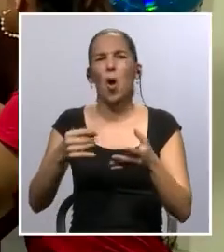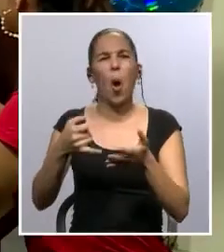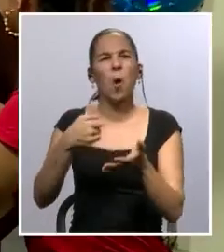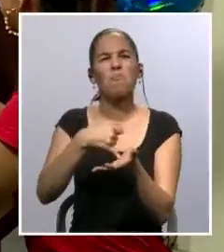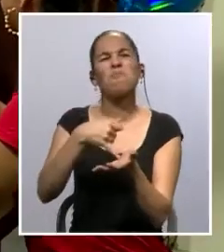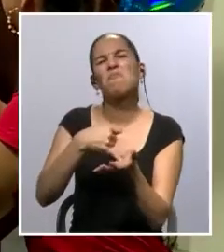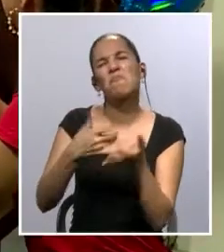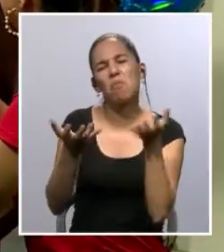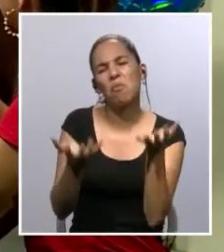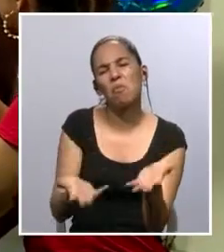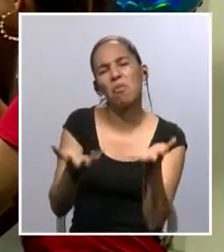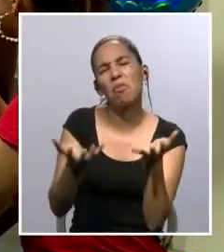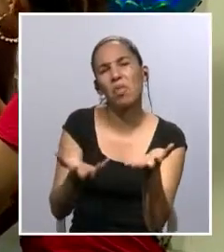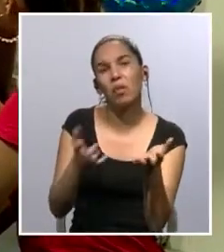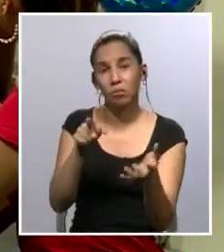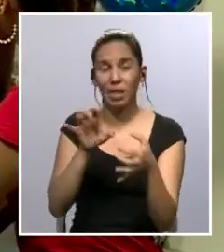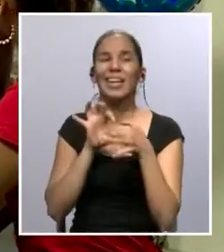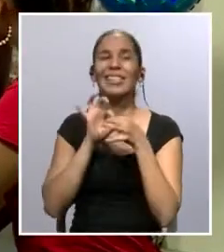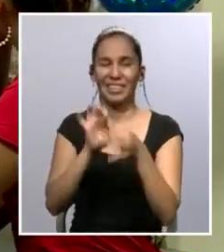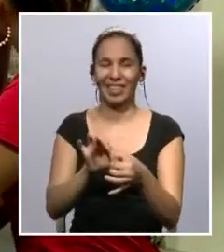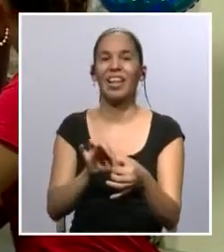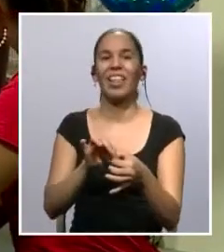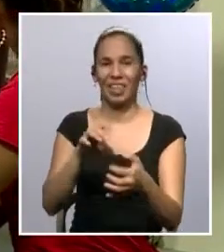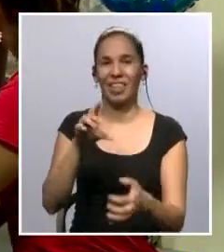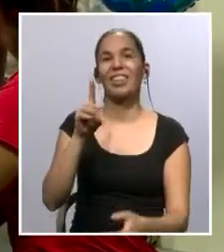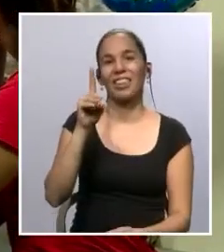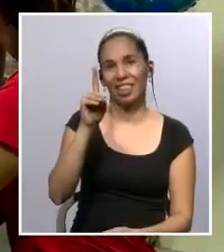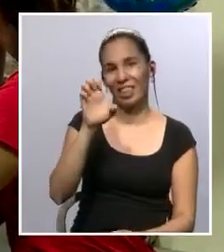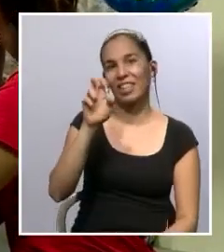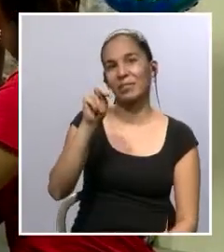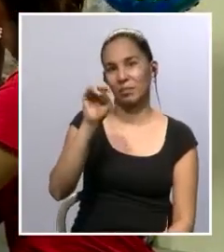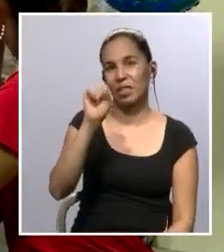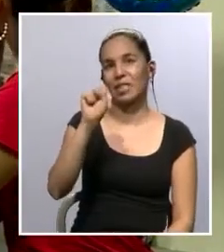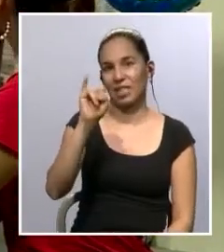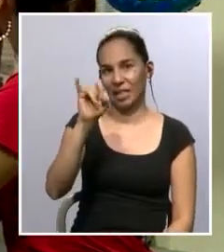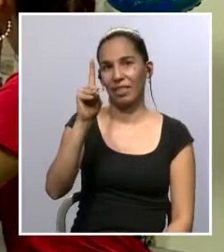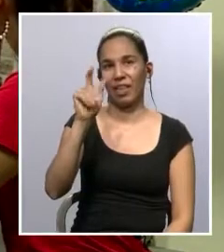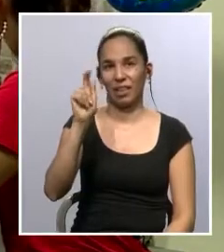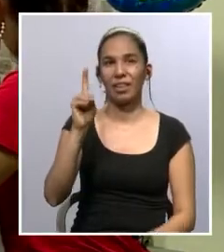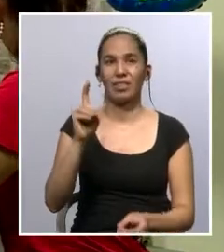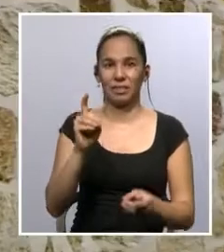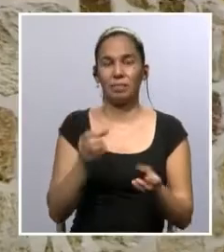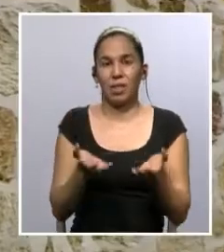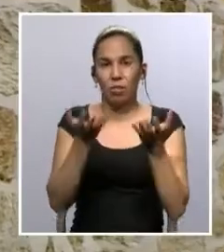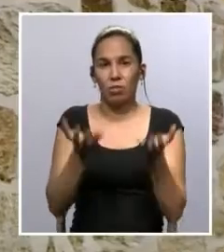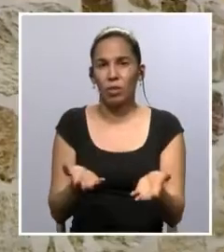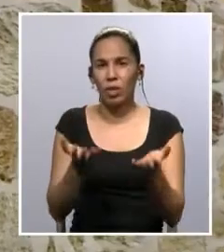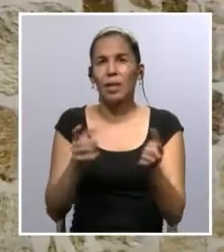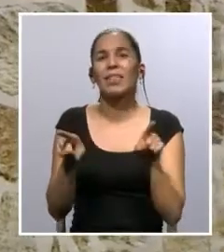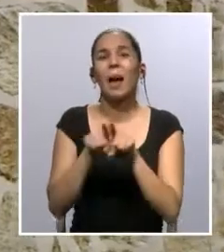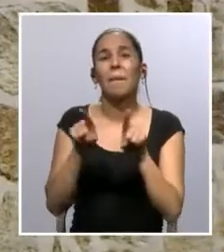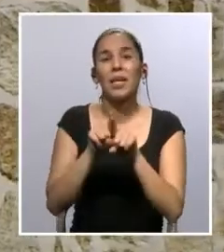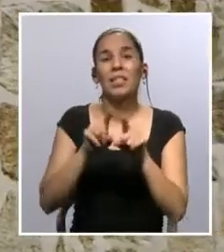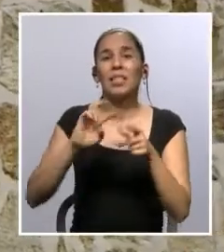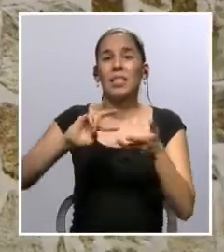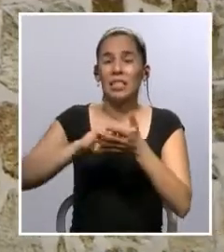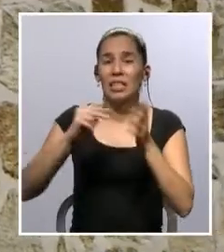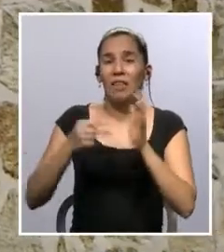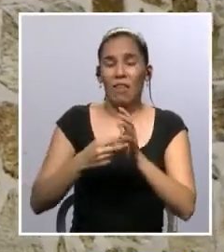densidades. Pero eso también está relacionado con otro principio de física que se llama la fuerza de empuje